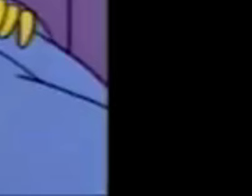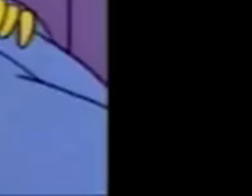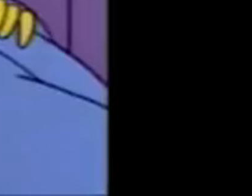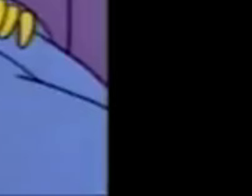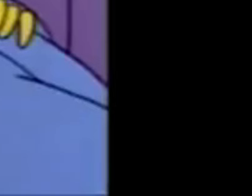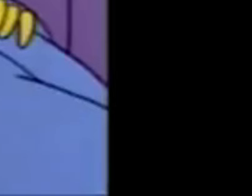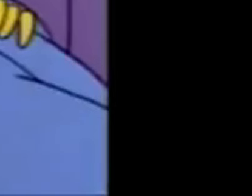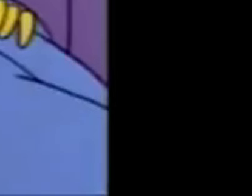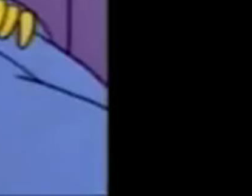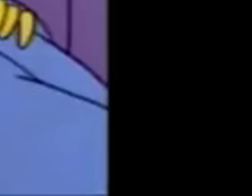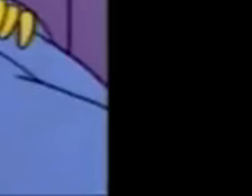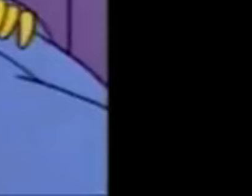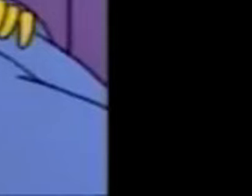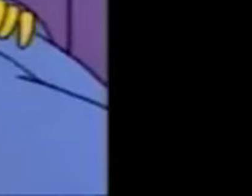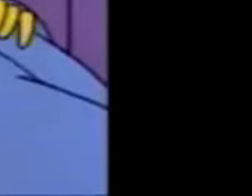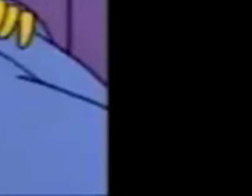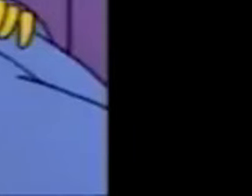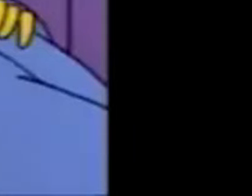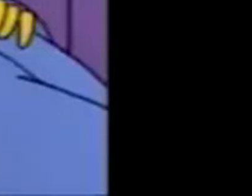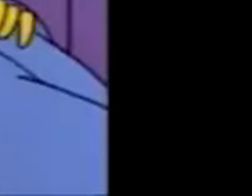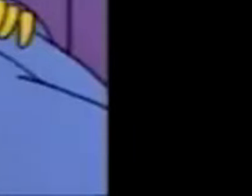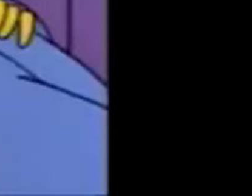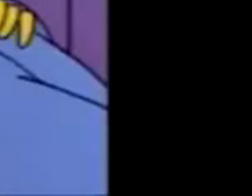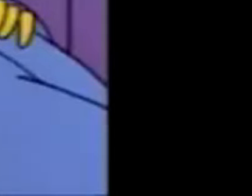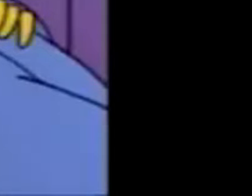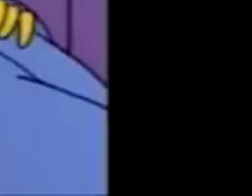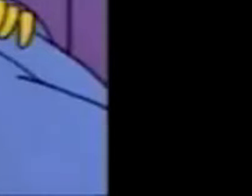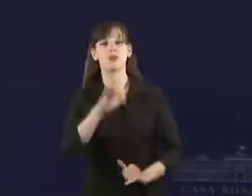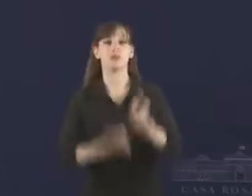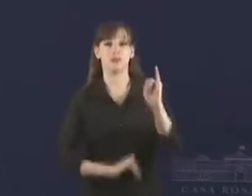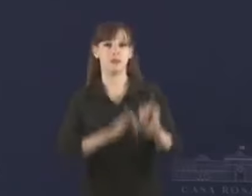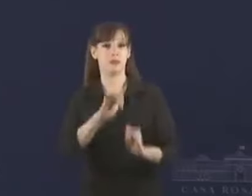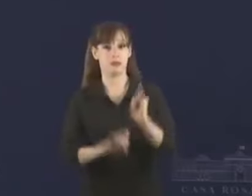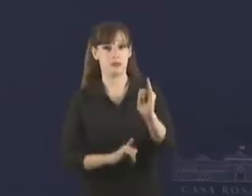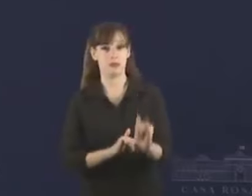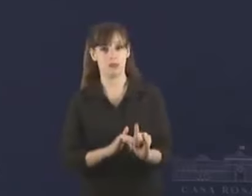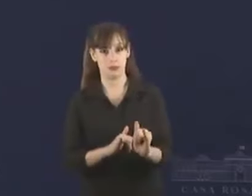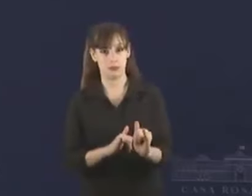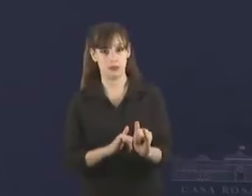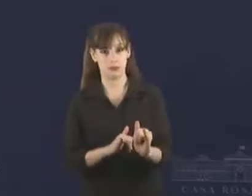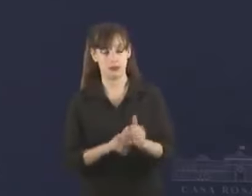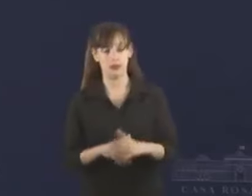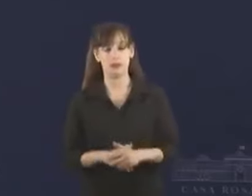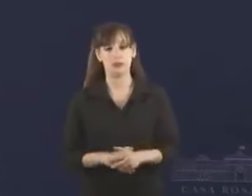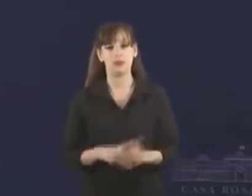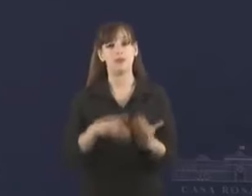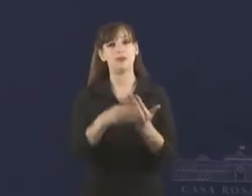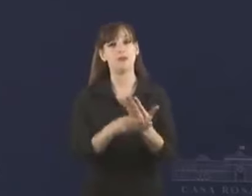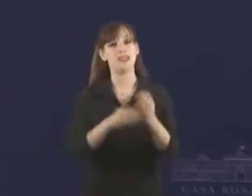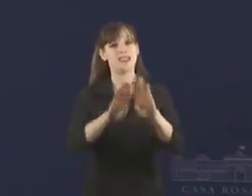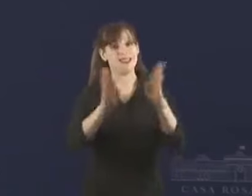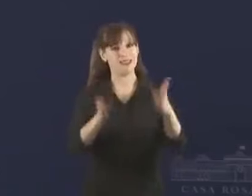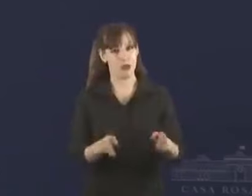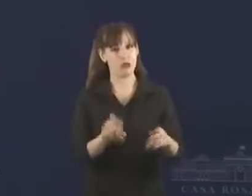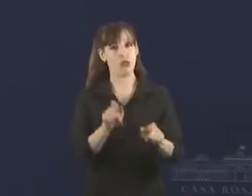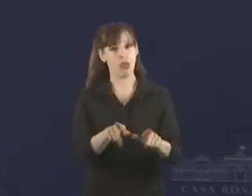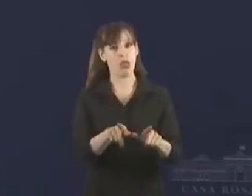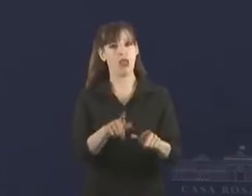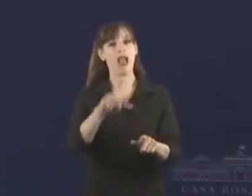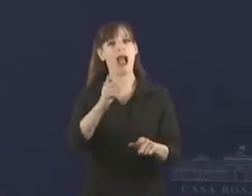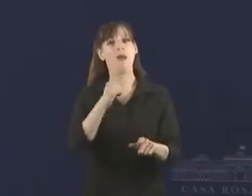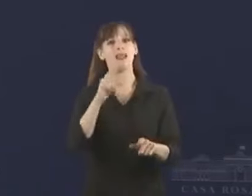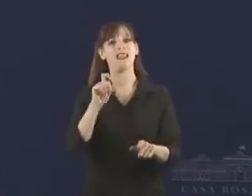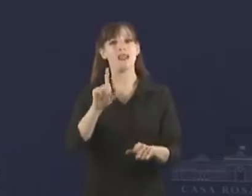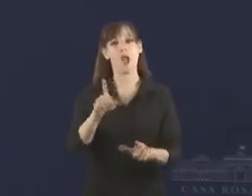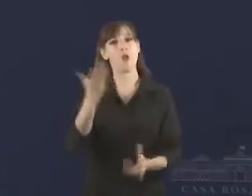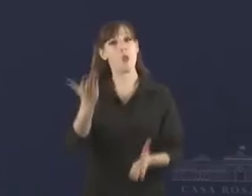Ay qué interesante March Cuéntamelo todo el propio Ministerio de capital humano emprendió un plan